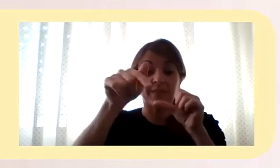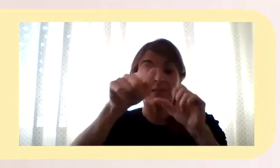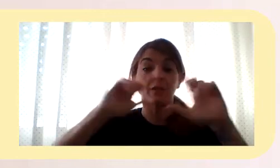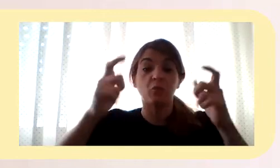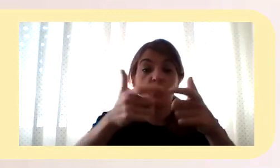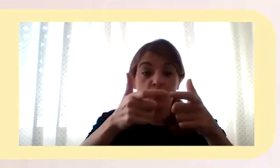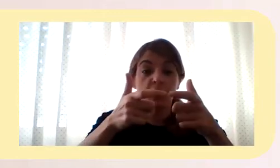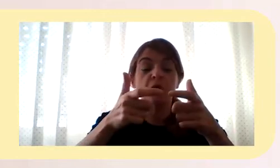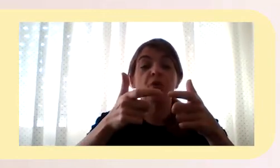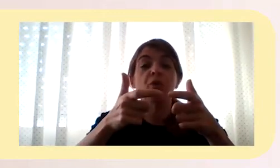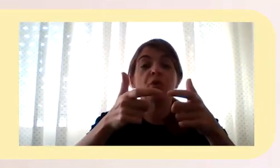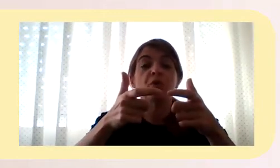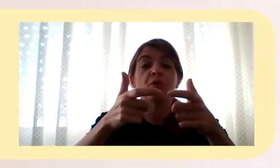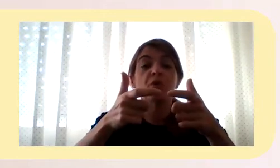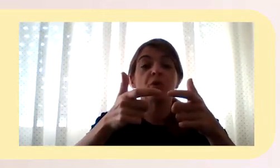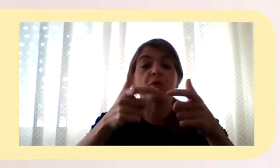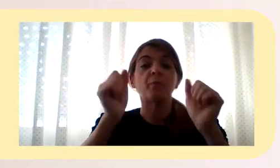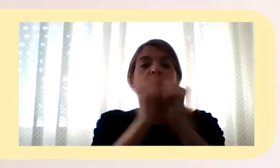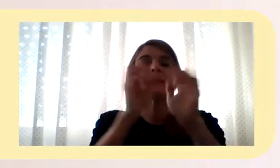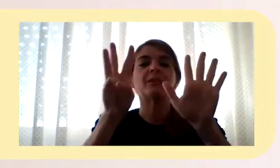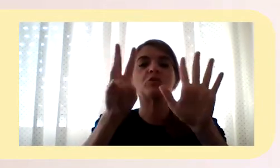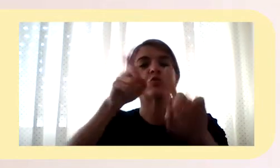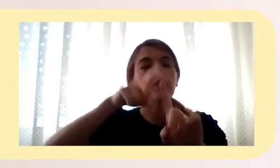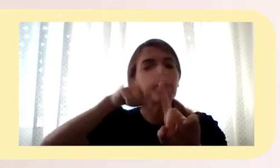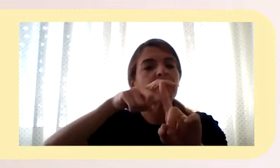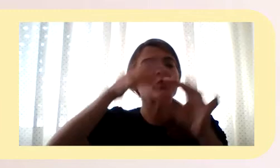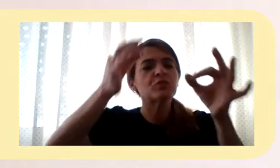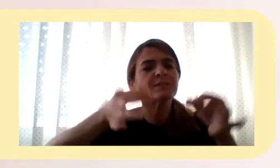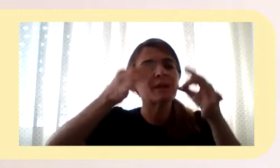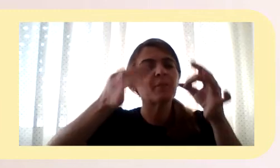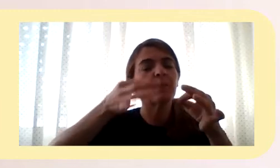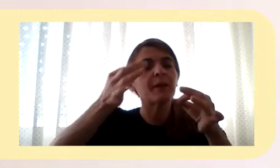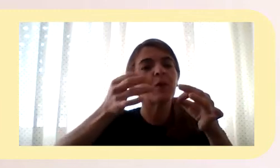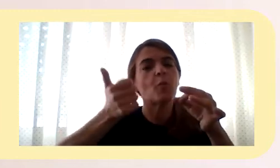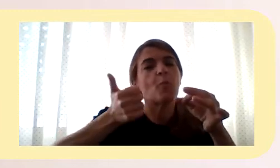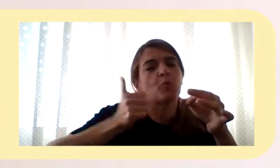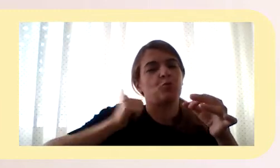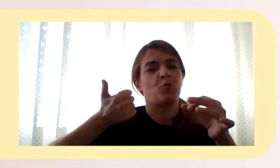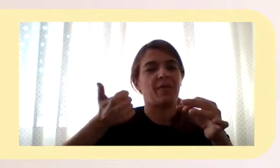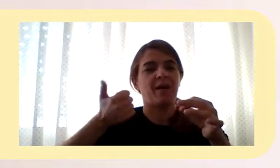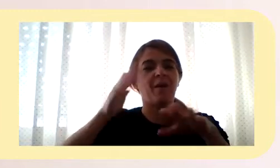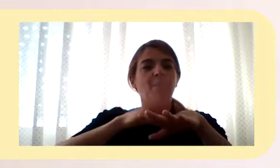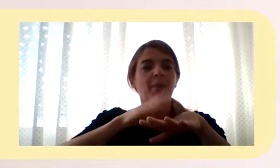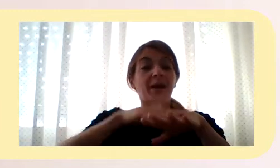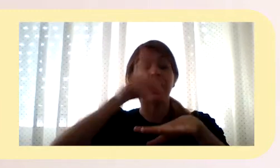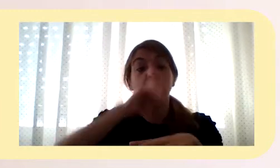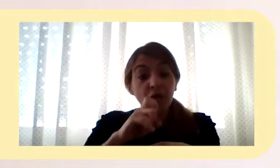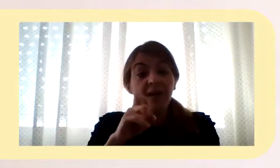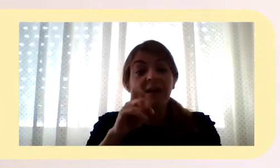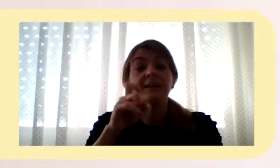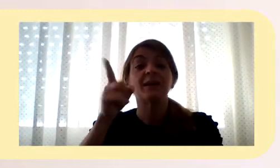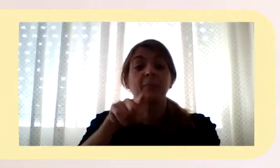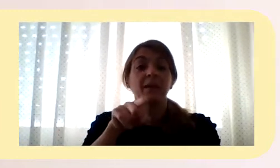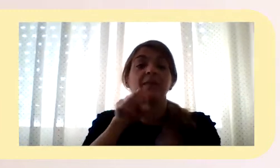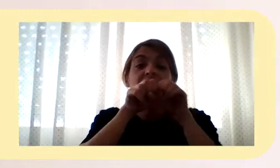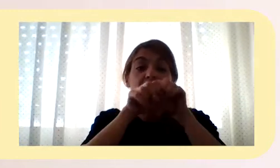reuniones, cada 28 de mayo se configura como una oportunidad para recordar, difundir y